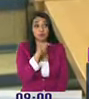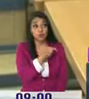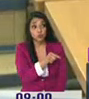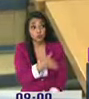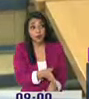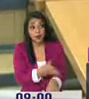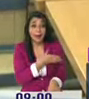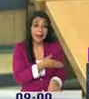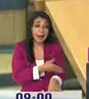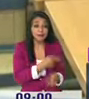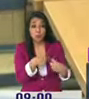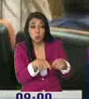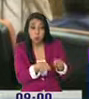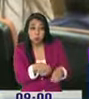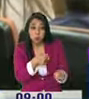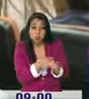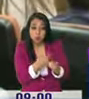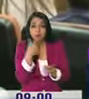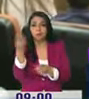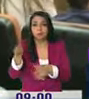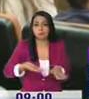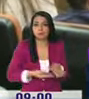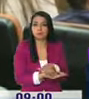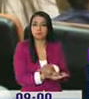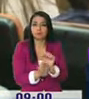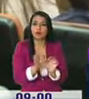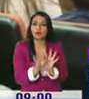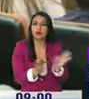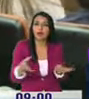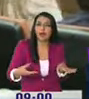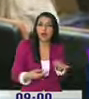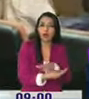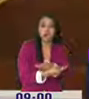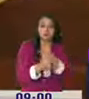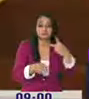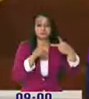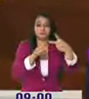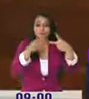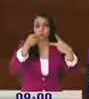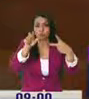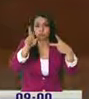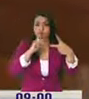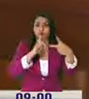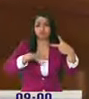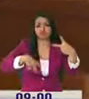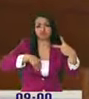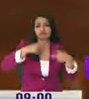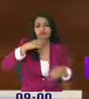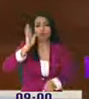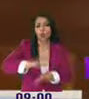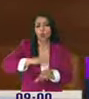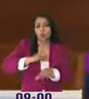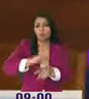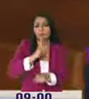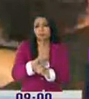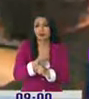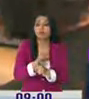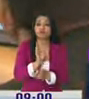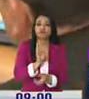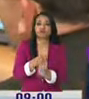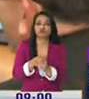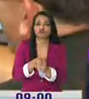de carácter económico. Por su parte, Gustavo Machut confesó que es culpable de haberse asociado ilícitamente